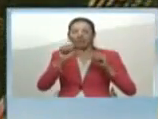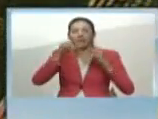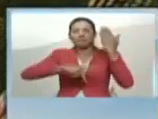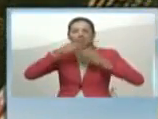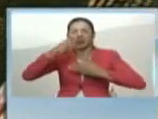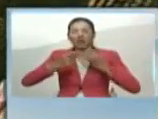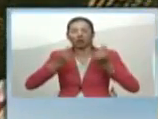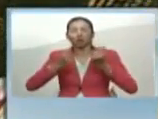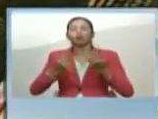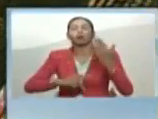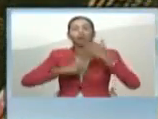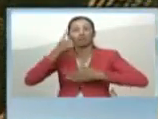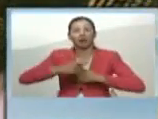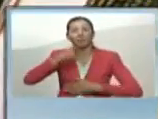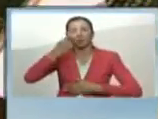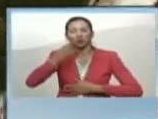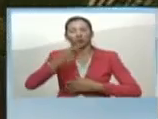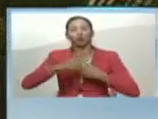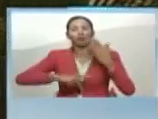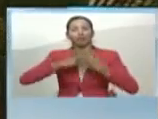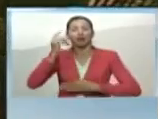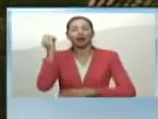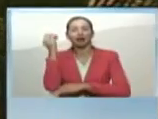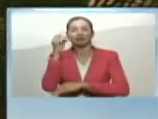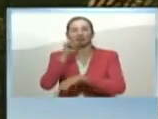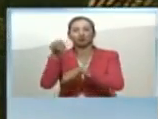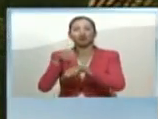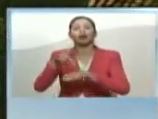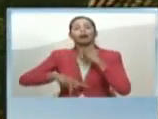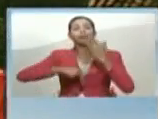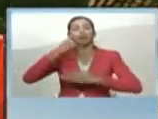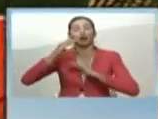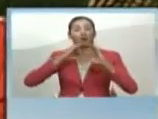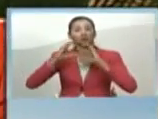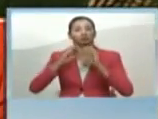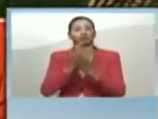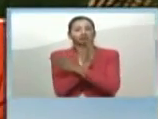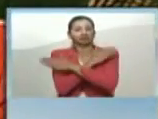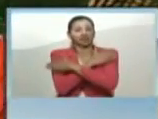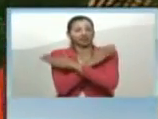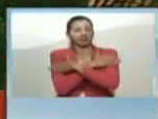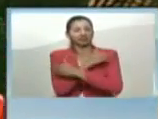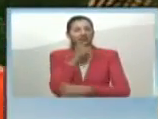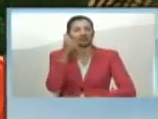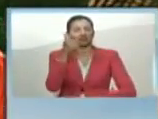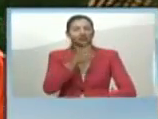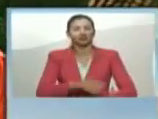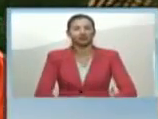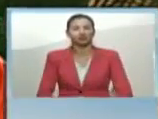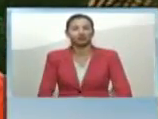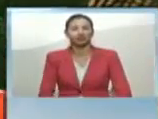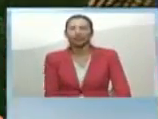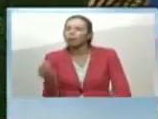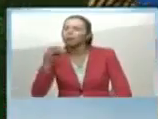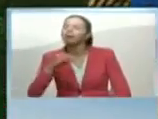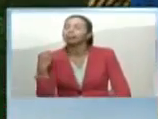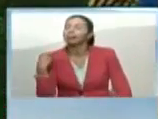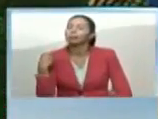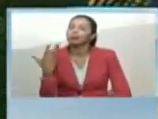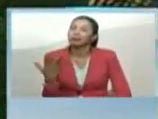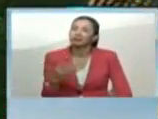plan político, plan de la Asamblea Nacional y plan comunicacional. Los felicito, Marielena. ¿Qué más tienes? Bueno, dime.